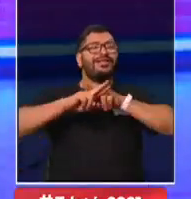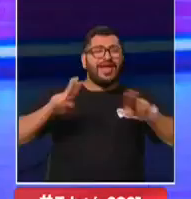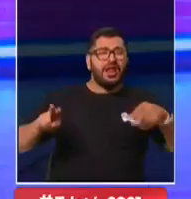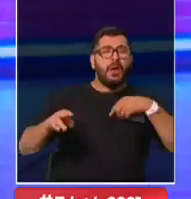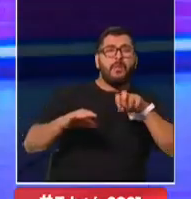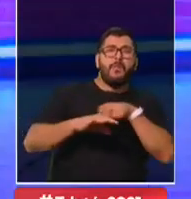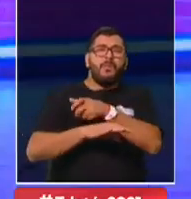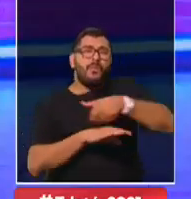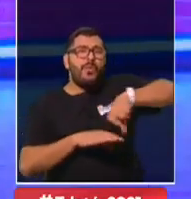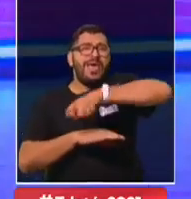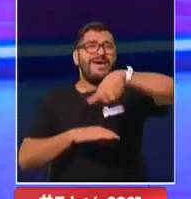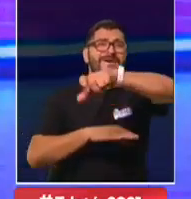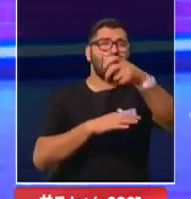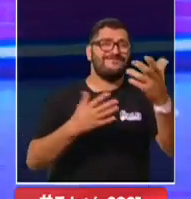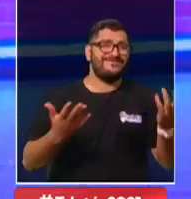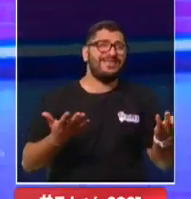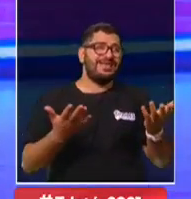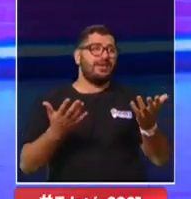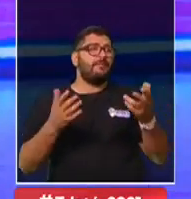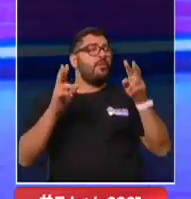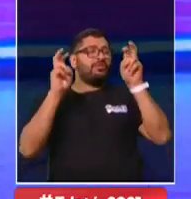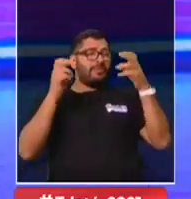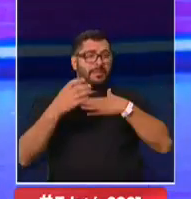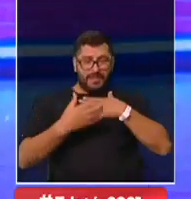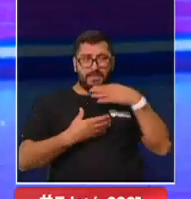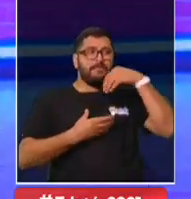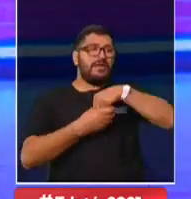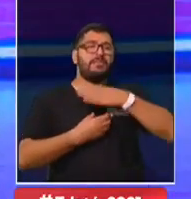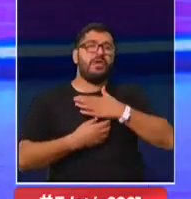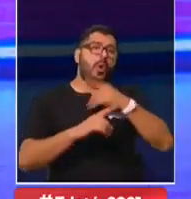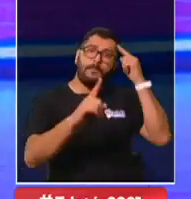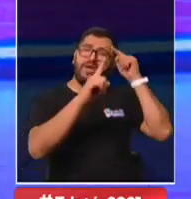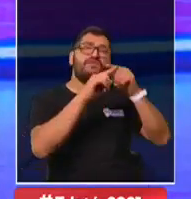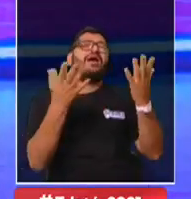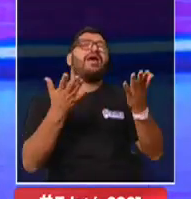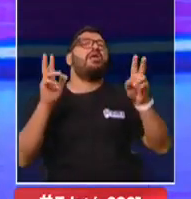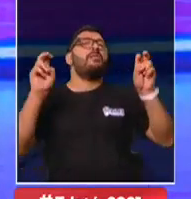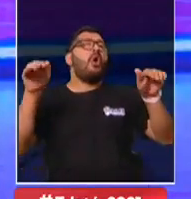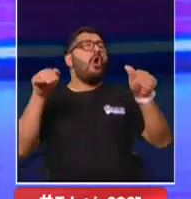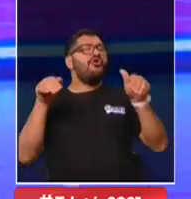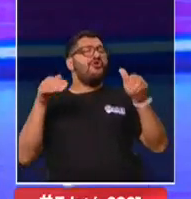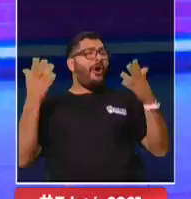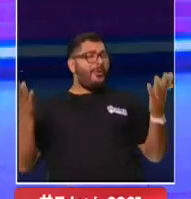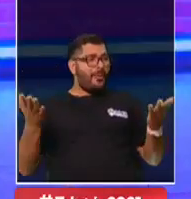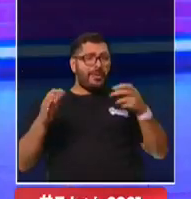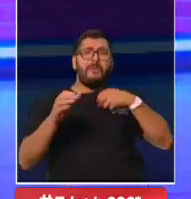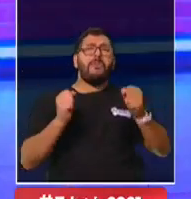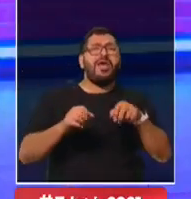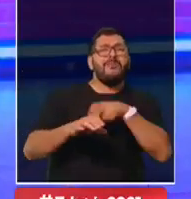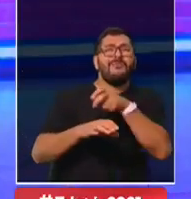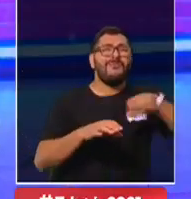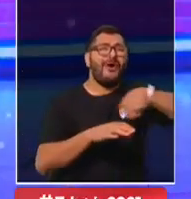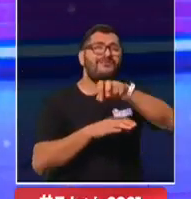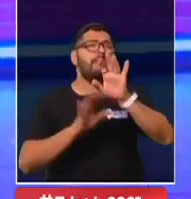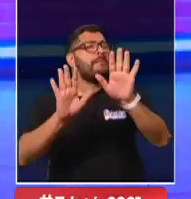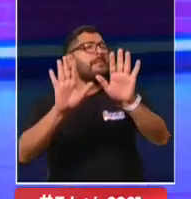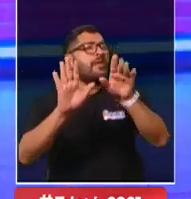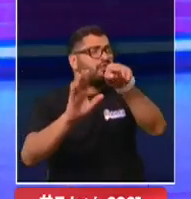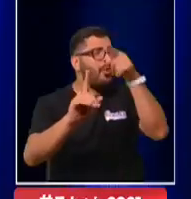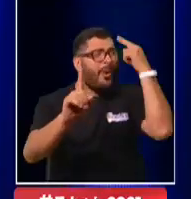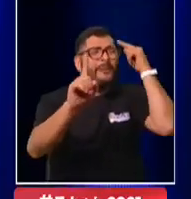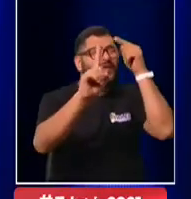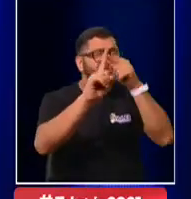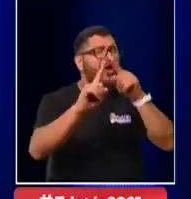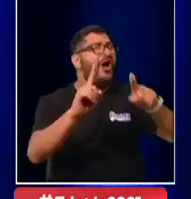formó parte de mi objetivo también estar más cómoda, moverme de forma más cómoda. ¿Cuál es esa próxima meta que tiene la Fer después de todas las que has